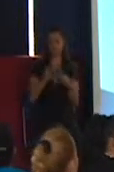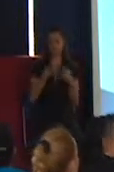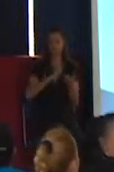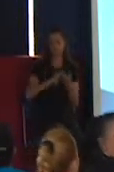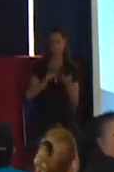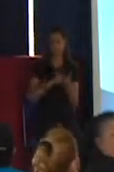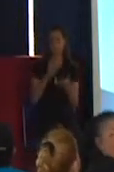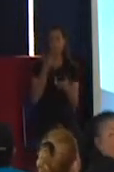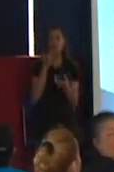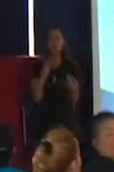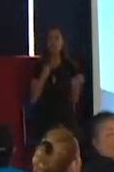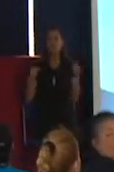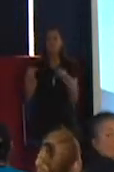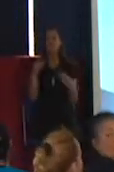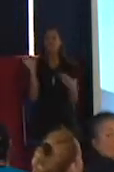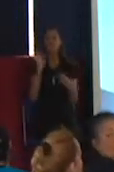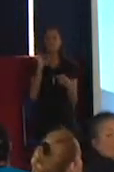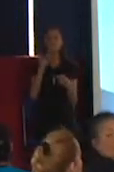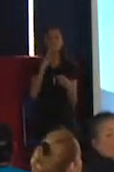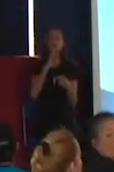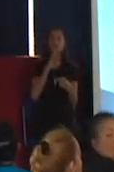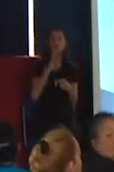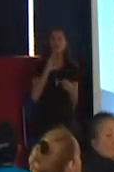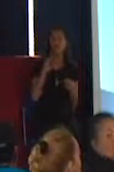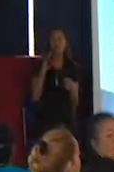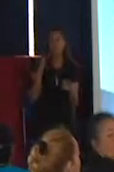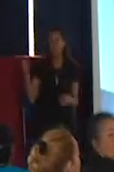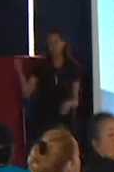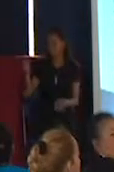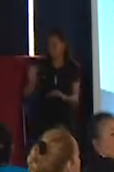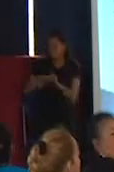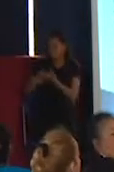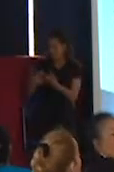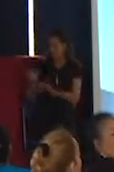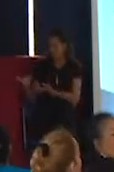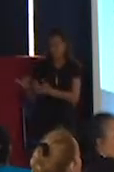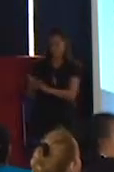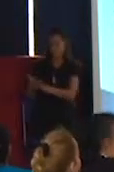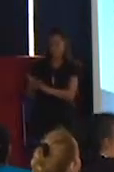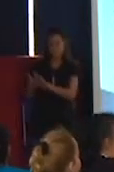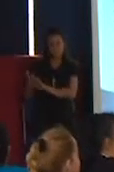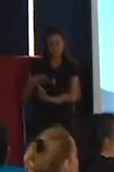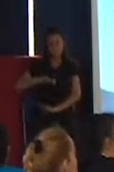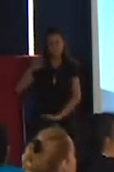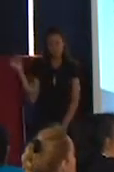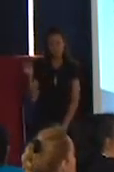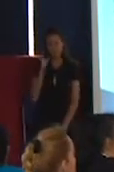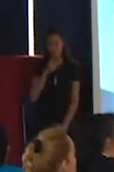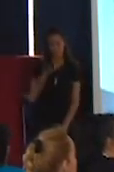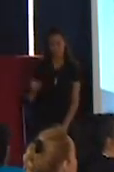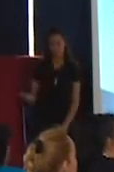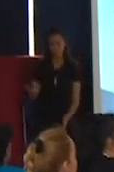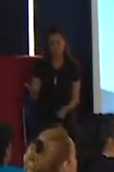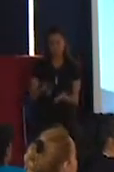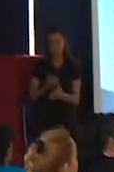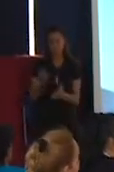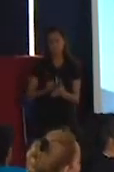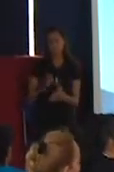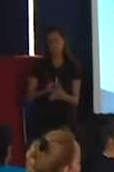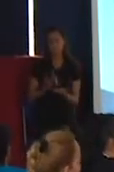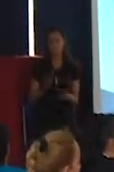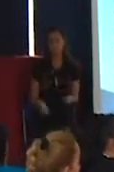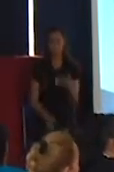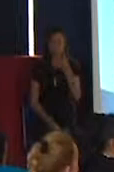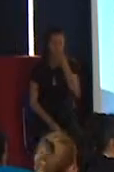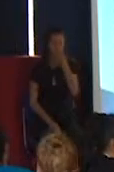caramba, nunca en un debate, nunca en una votación, en un test, en un test. Entonces, ¿a qué estamos jugando?